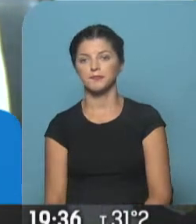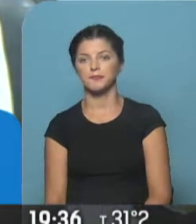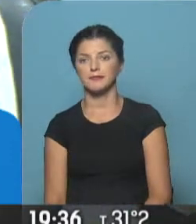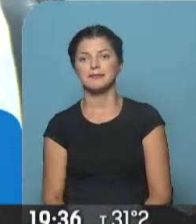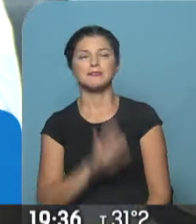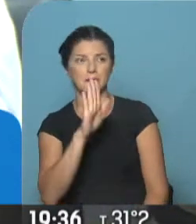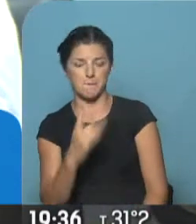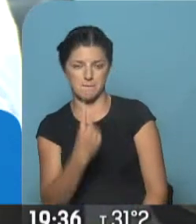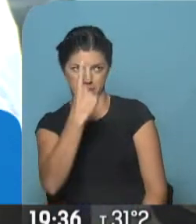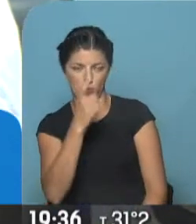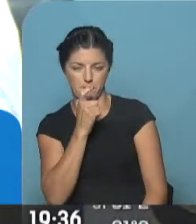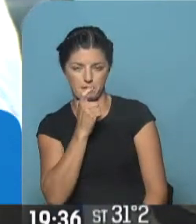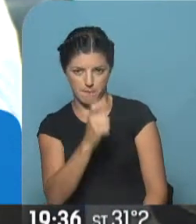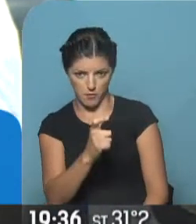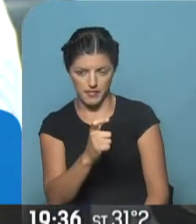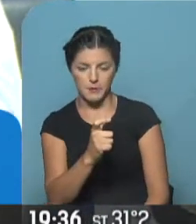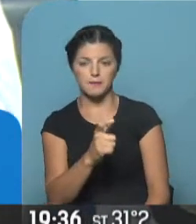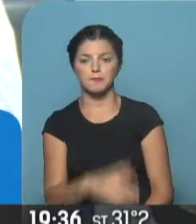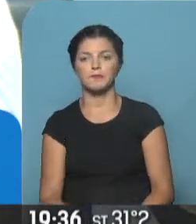Primero voy a contestar esa.